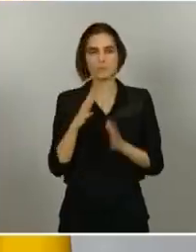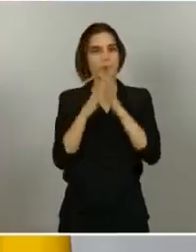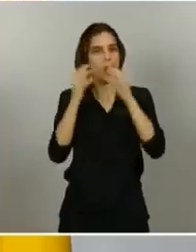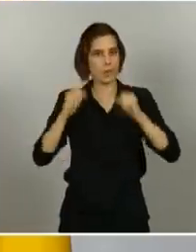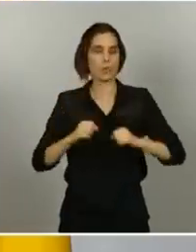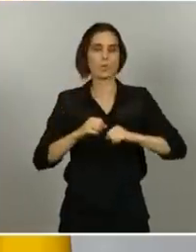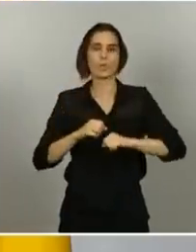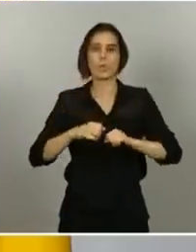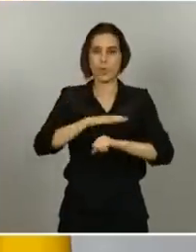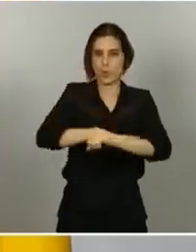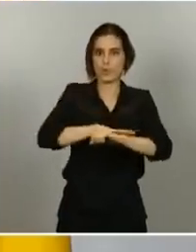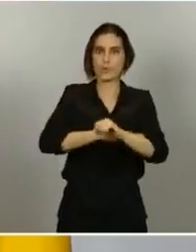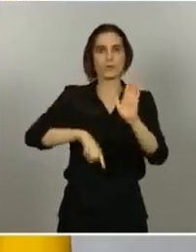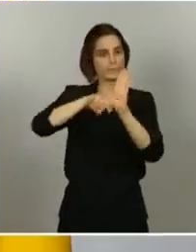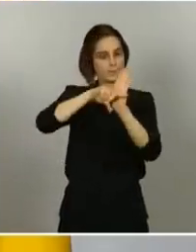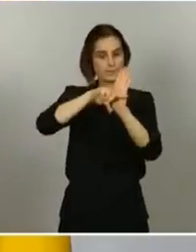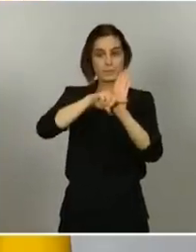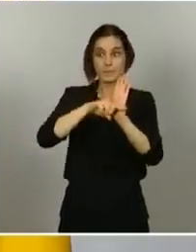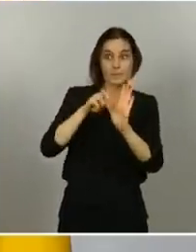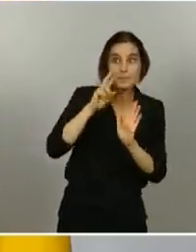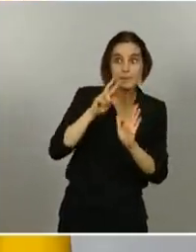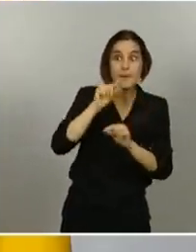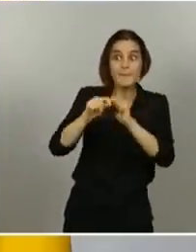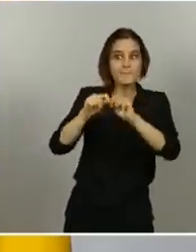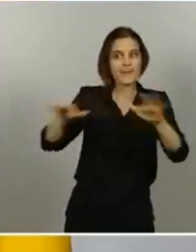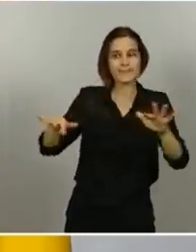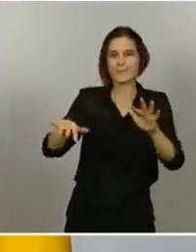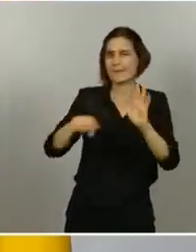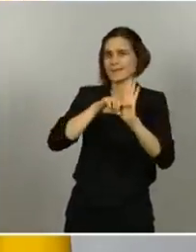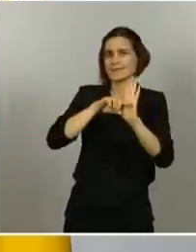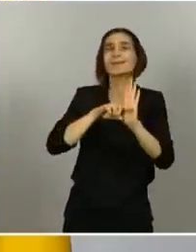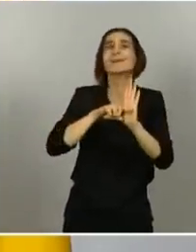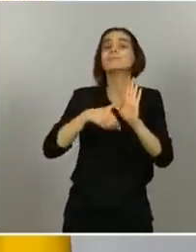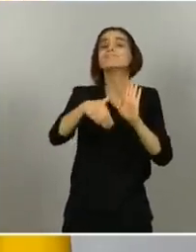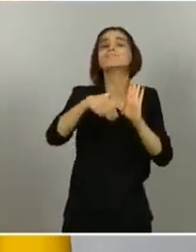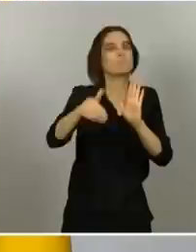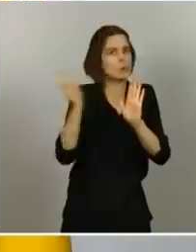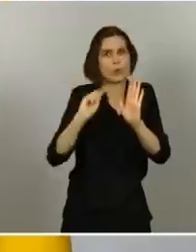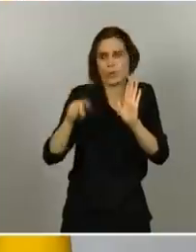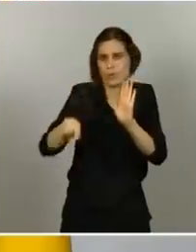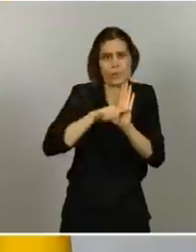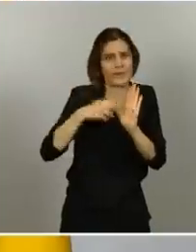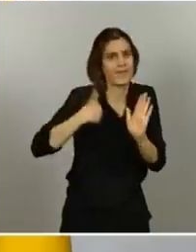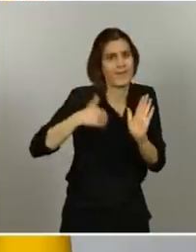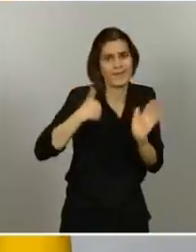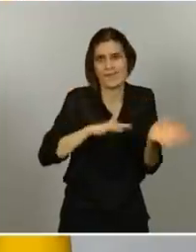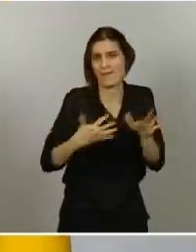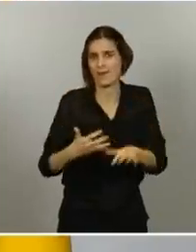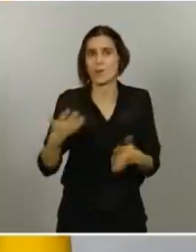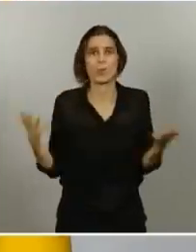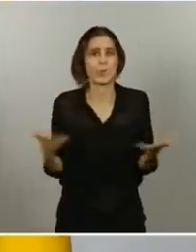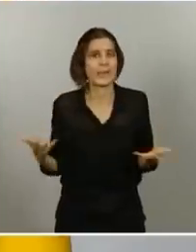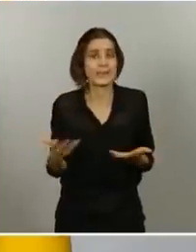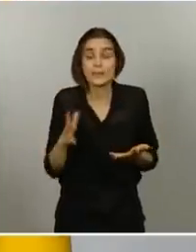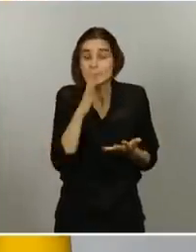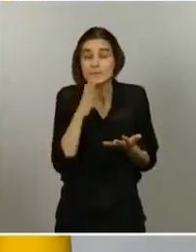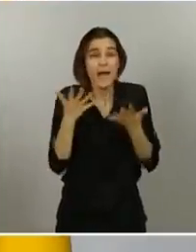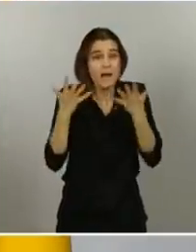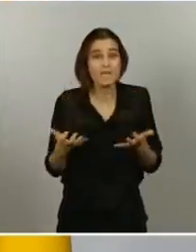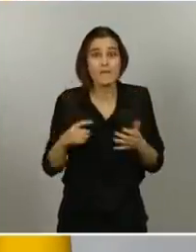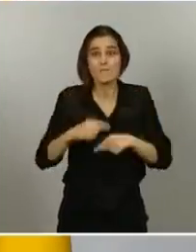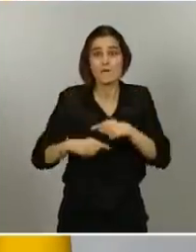convirtió en unha necesidad absolutamente urgente, porque miles de familias españolas sencillamente non poden esperar máis.